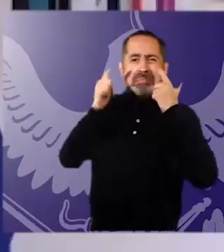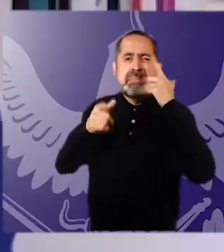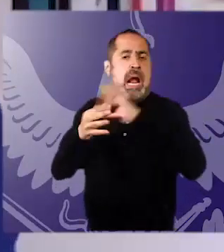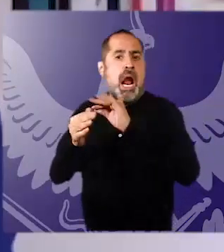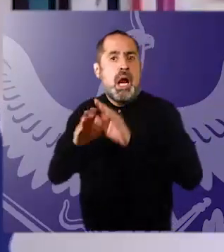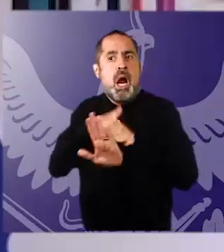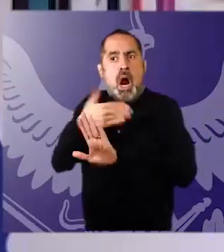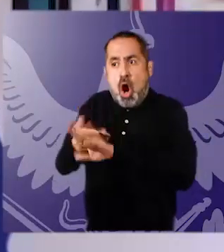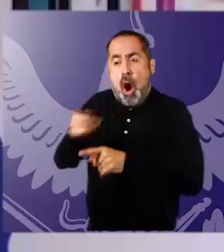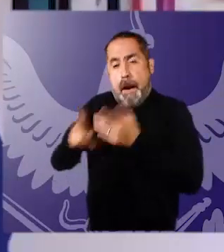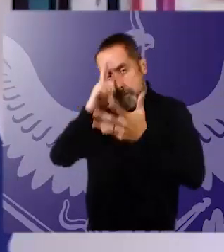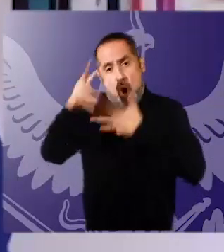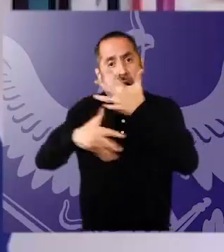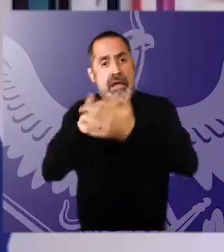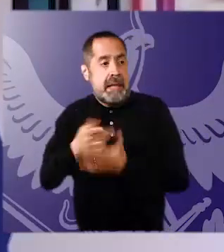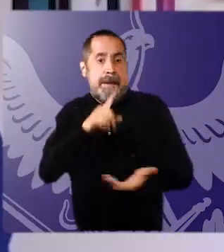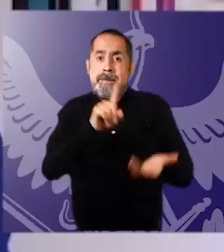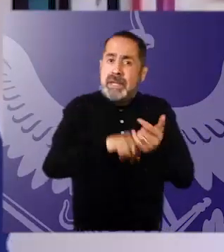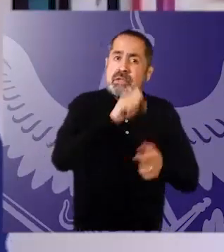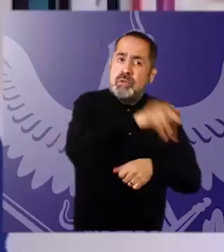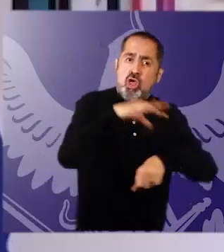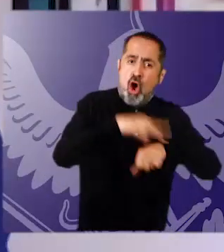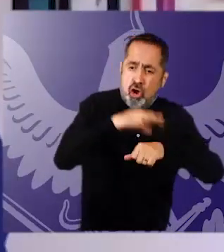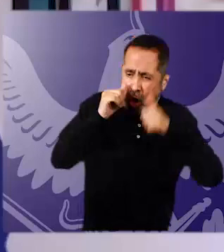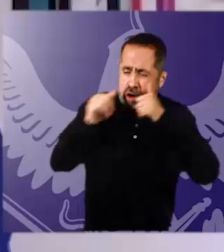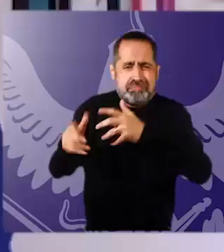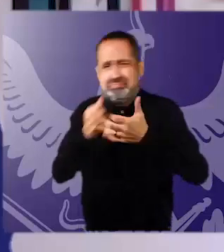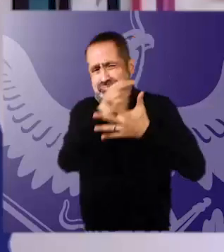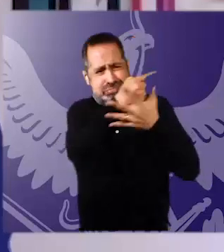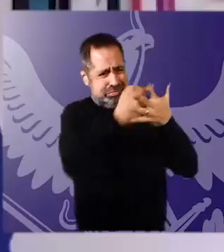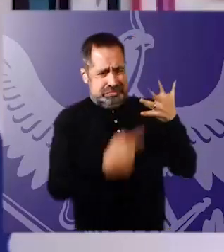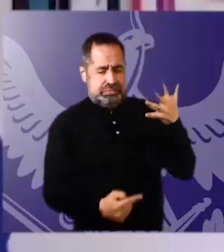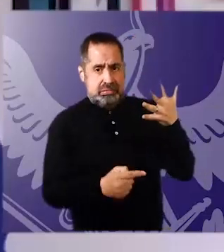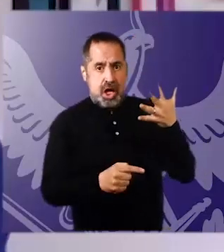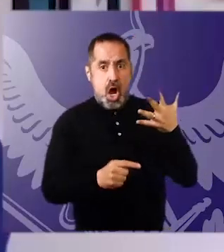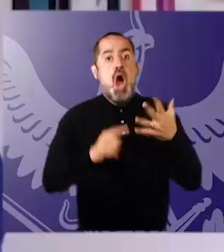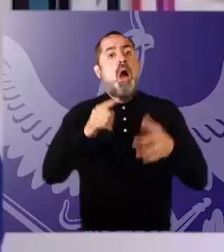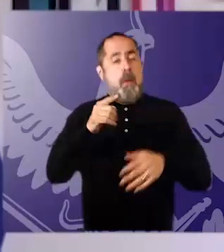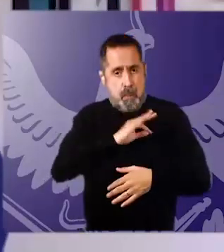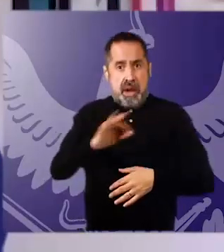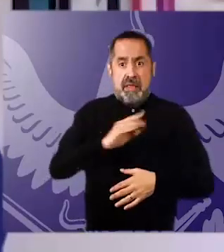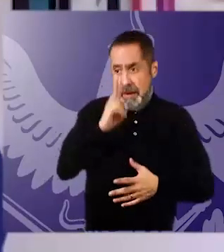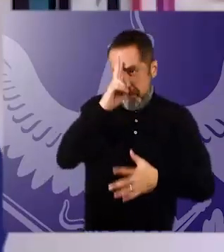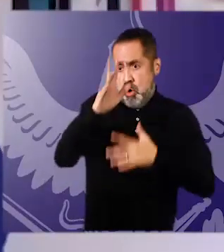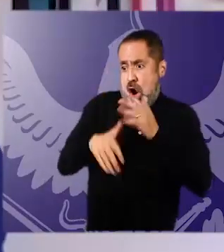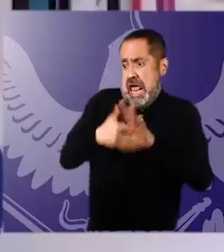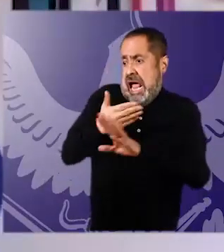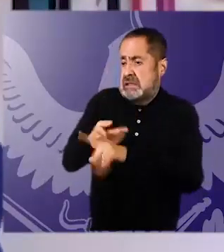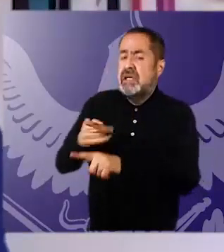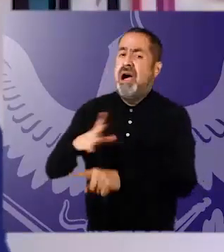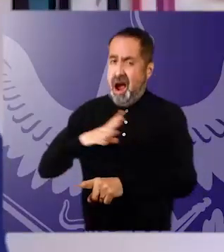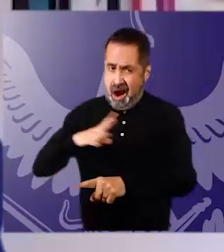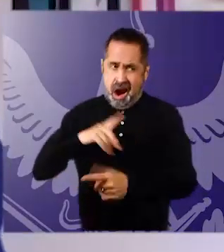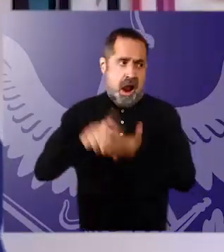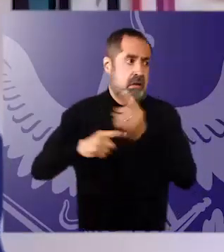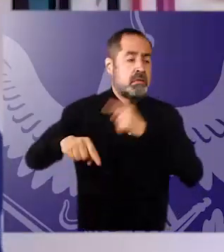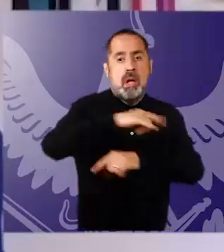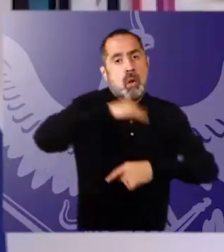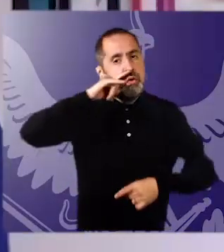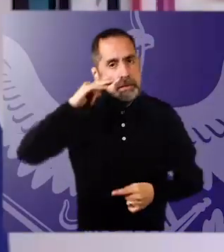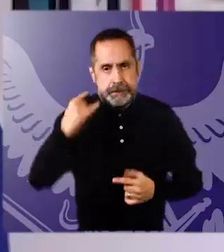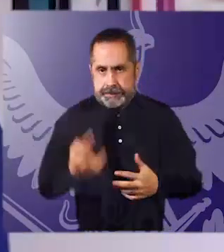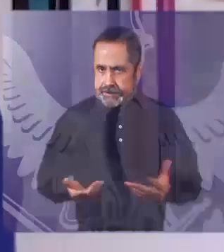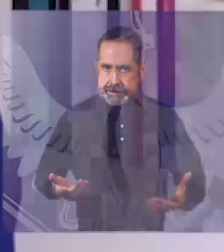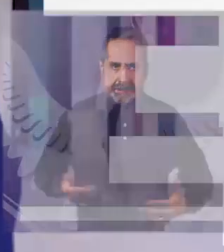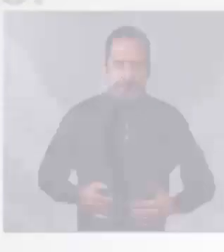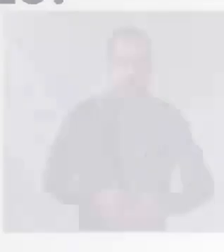compañeros, los profesores, el personal médico. Sí hay un montón de personas que pueden ejercer